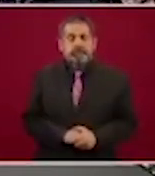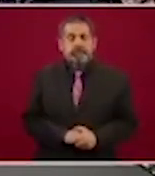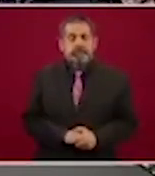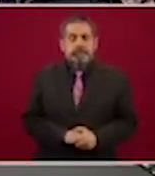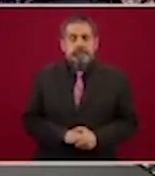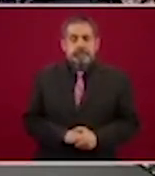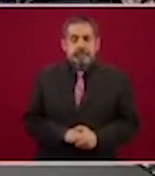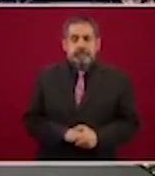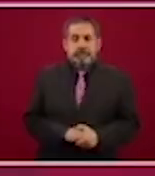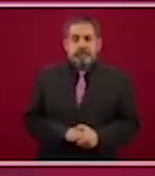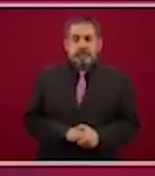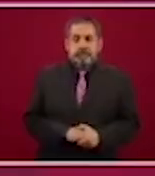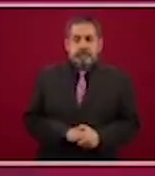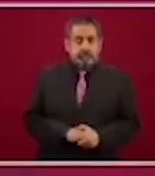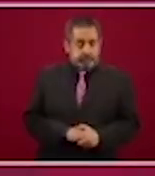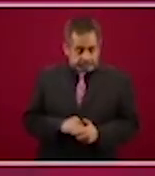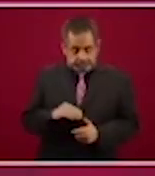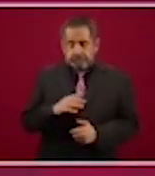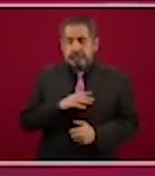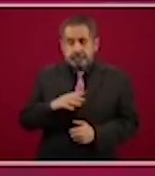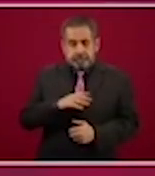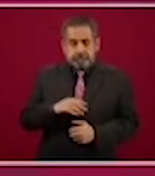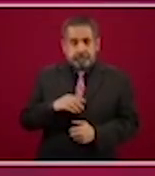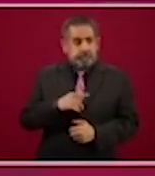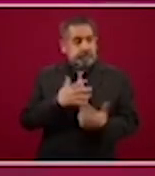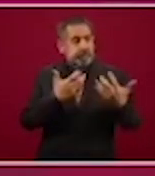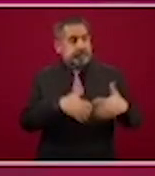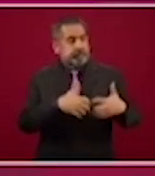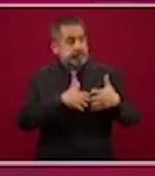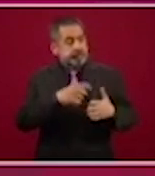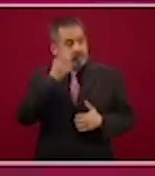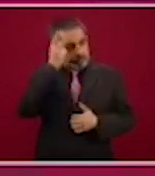están ayudando empresarios